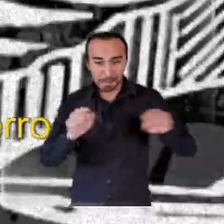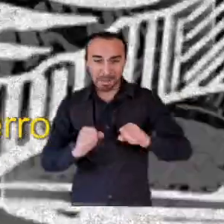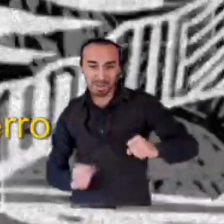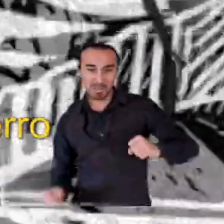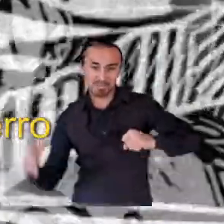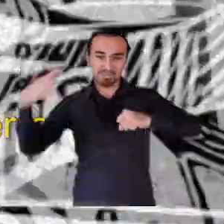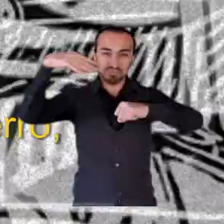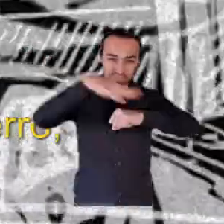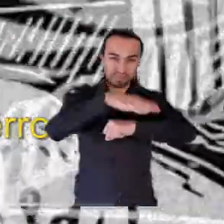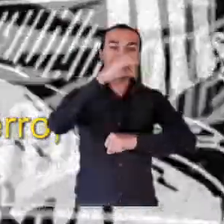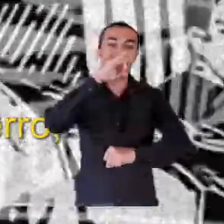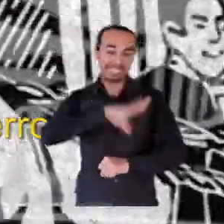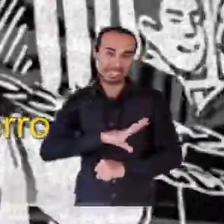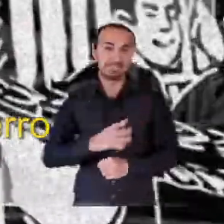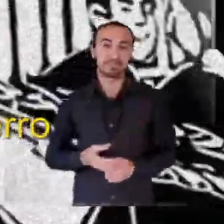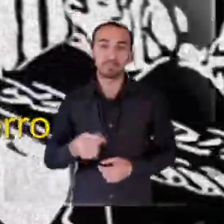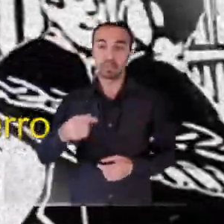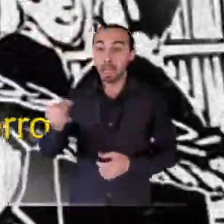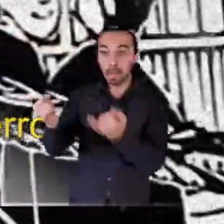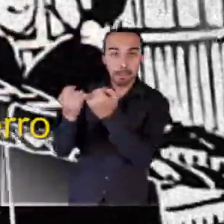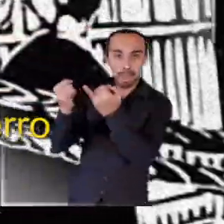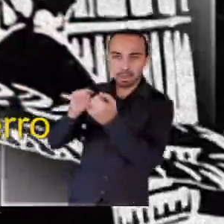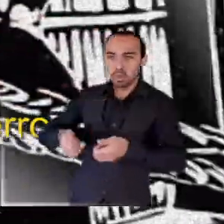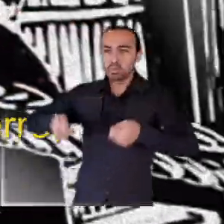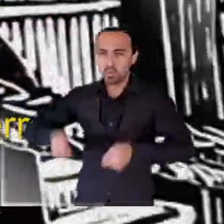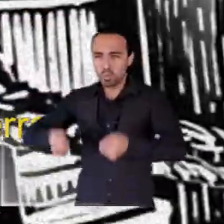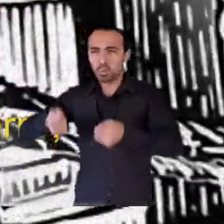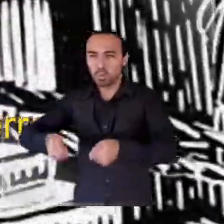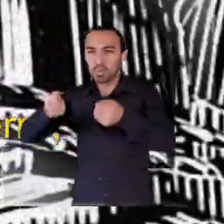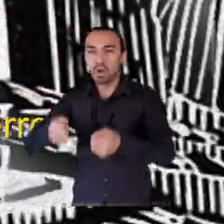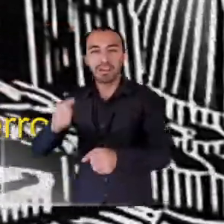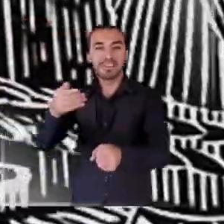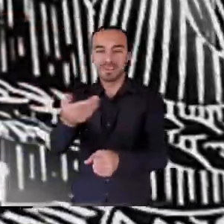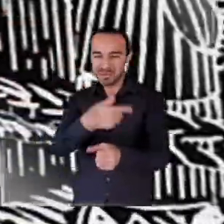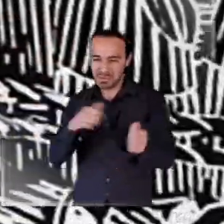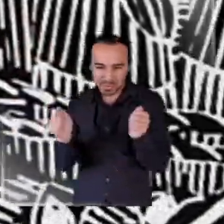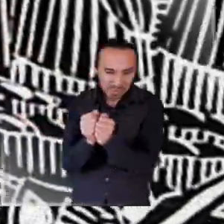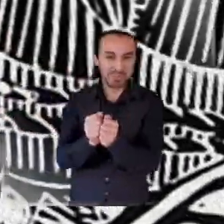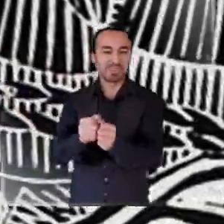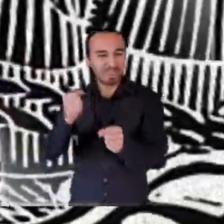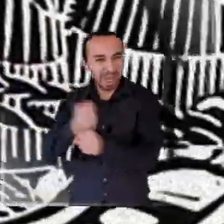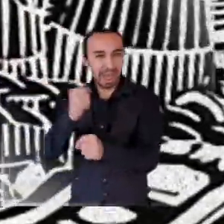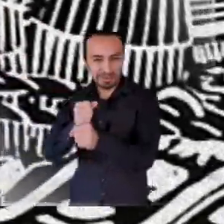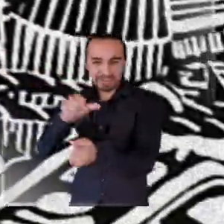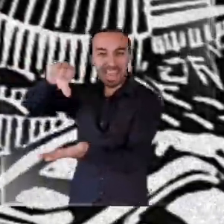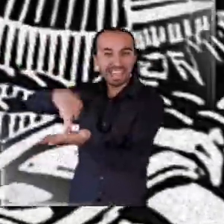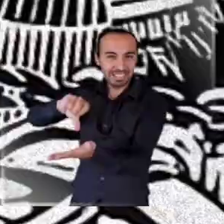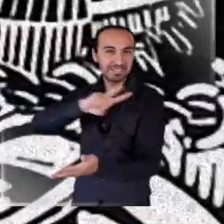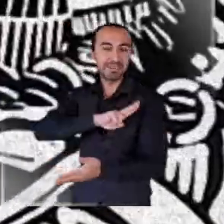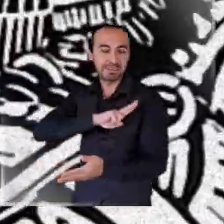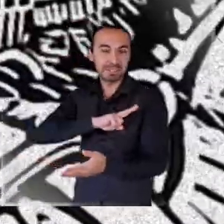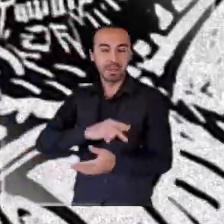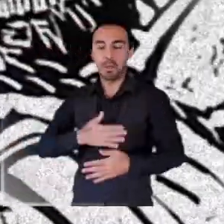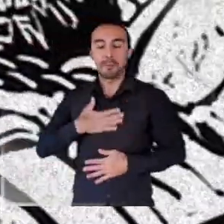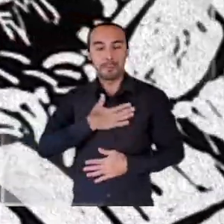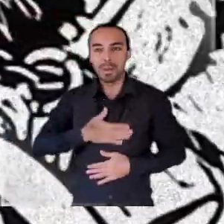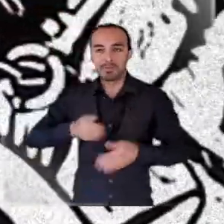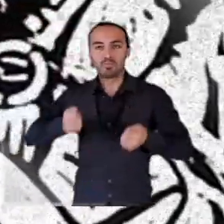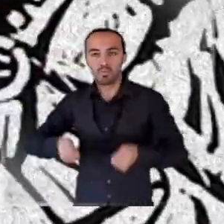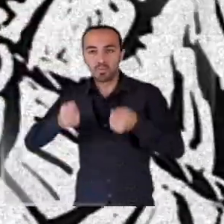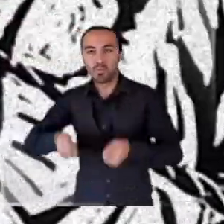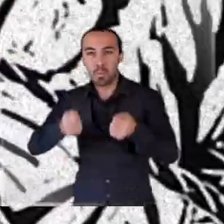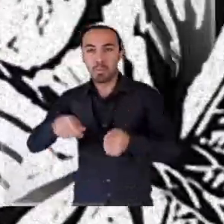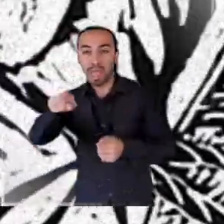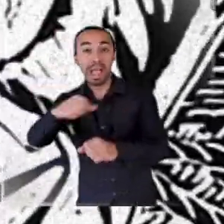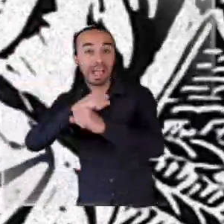Con los carretoneros, los cabros más grandes del cerro, nos vamos a trabajar al plan. Es bacán manejar la carreta. La potranca se sabe la